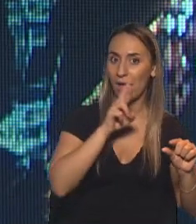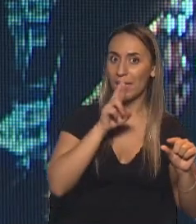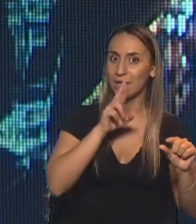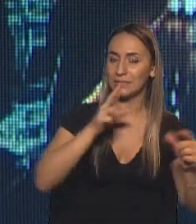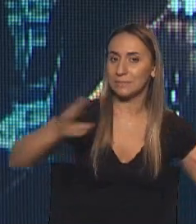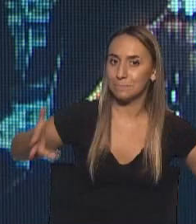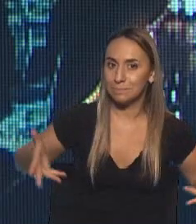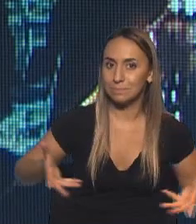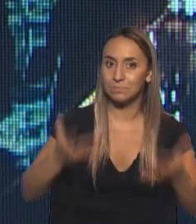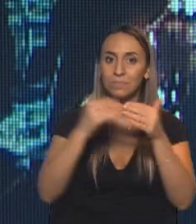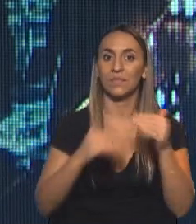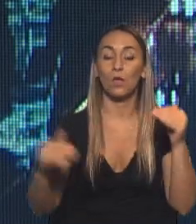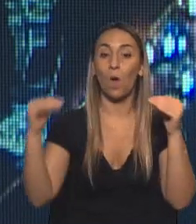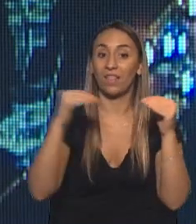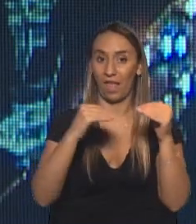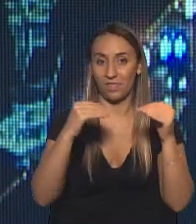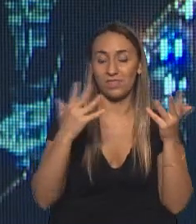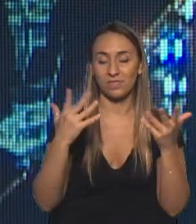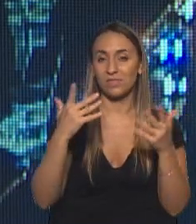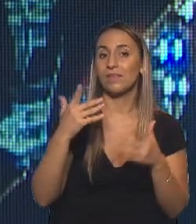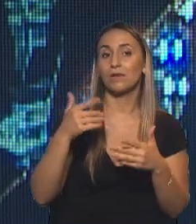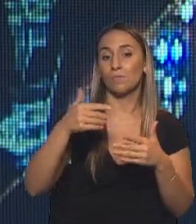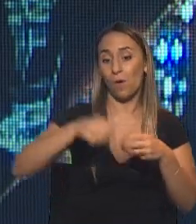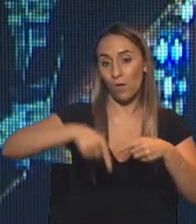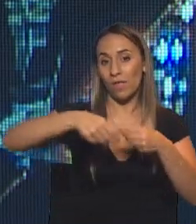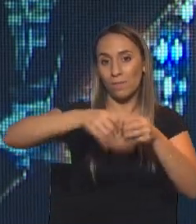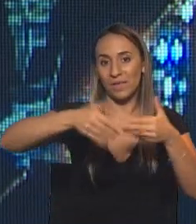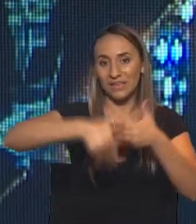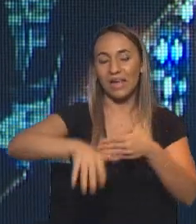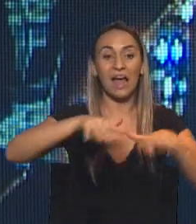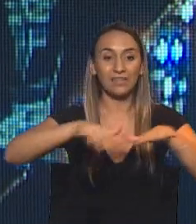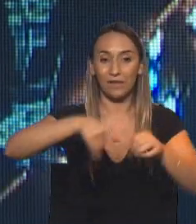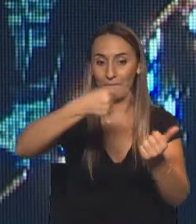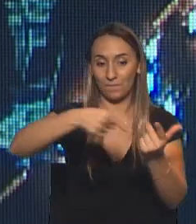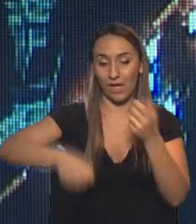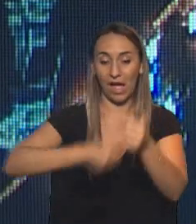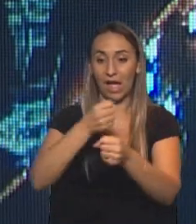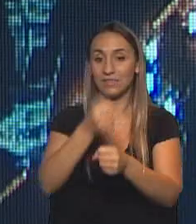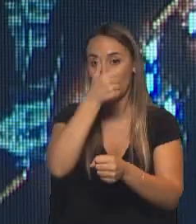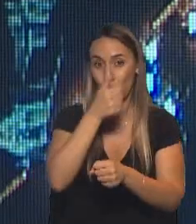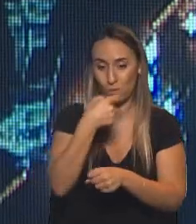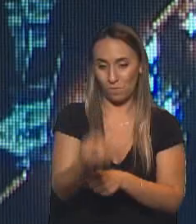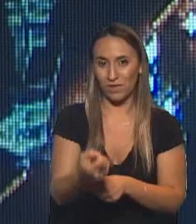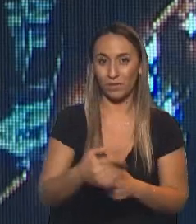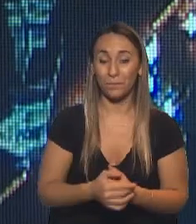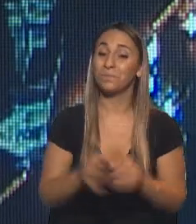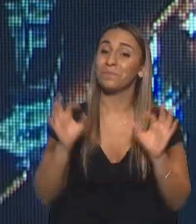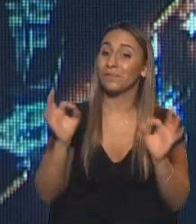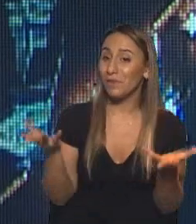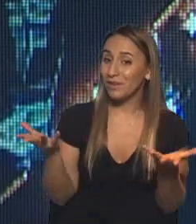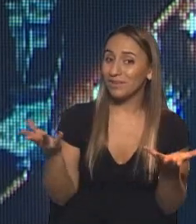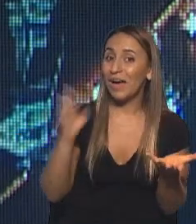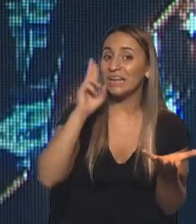que comprenderá muchas actividades que iniciaron hoy y que van a concluir el día domingo, sobre las cuales ya podremos hablar. Fernanda